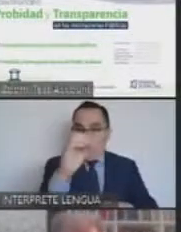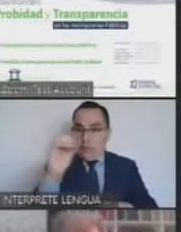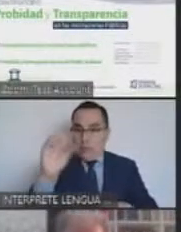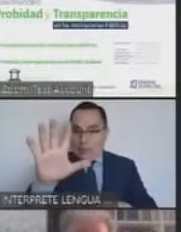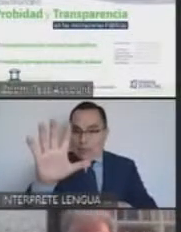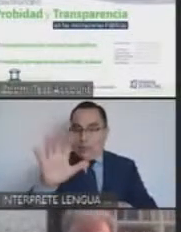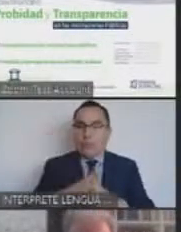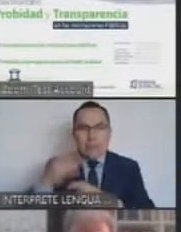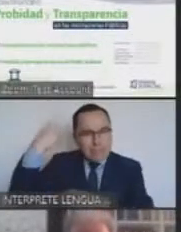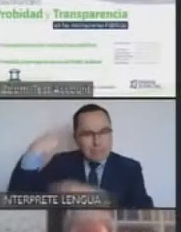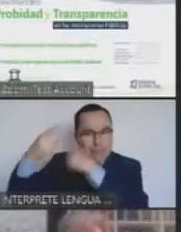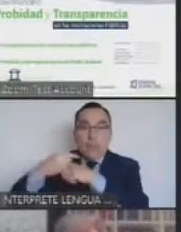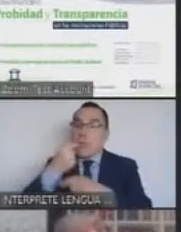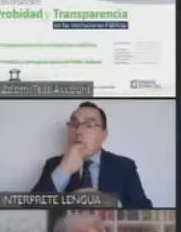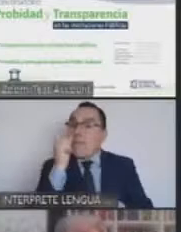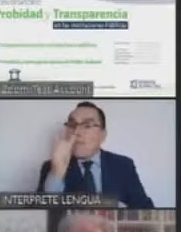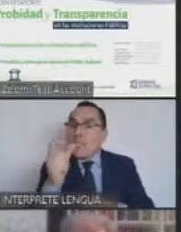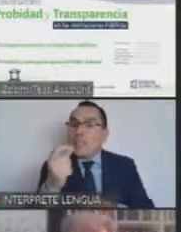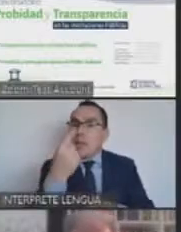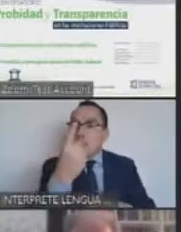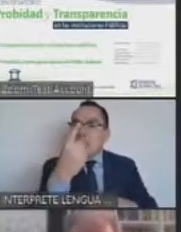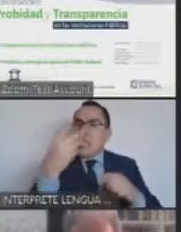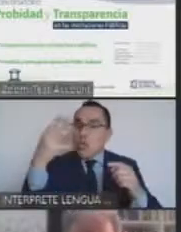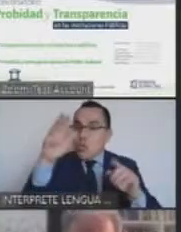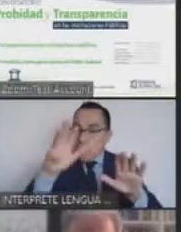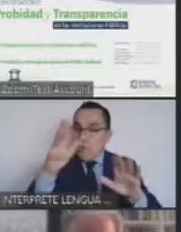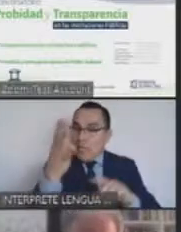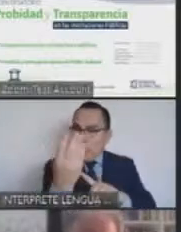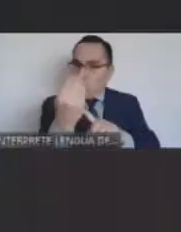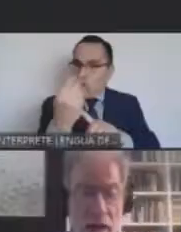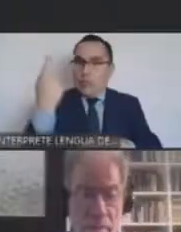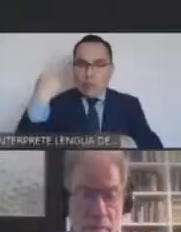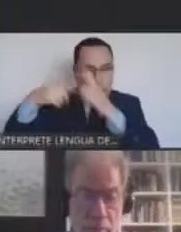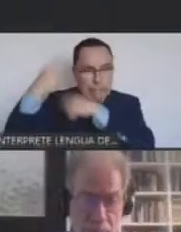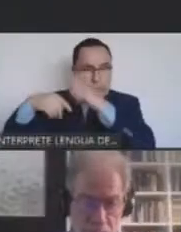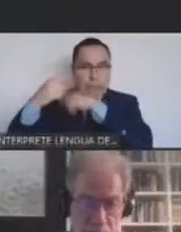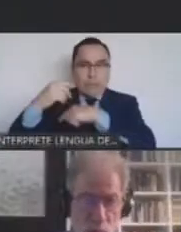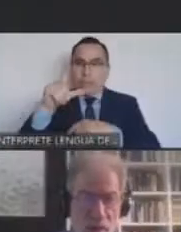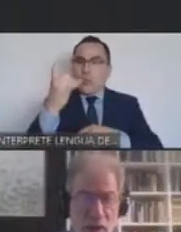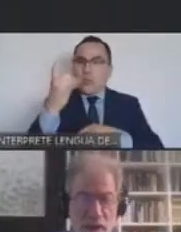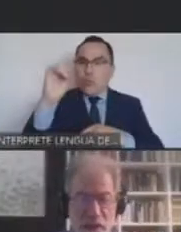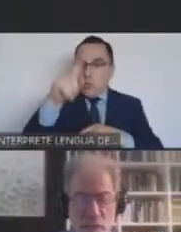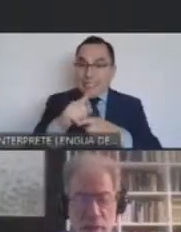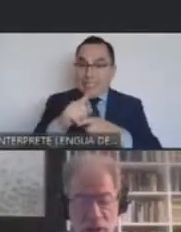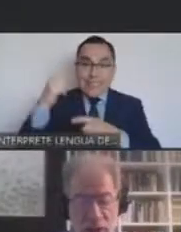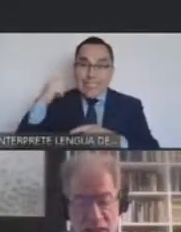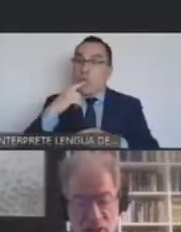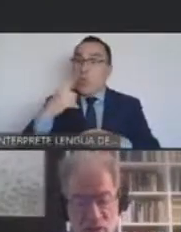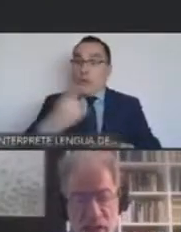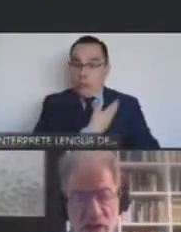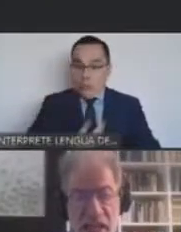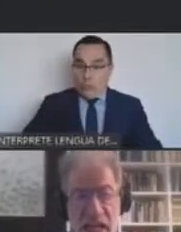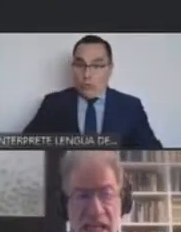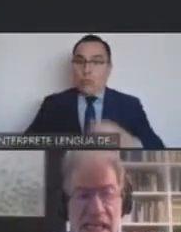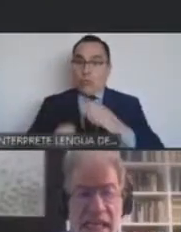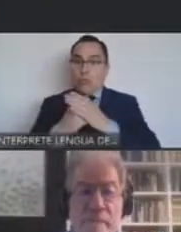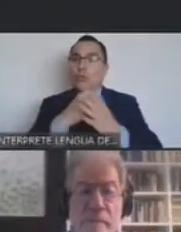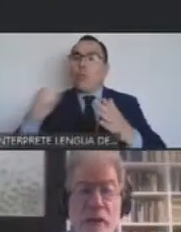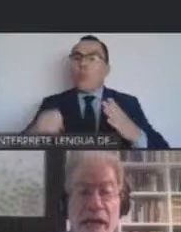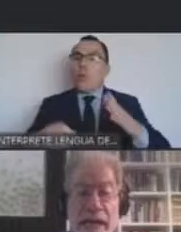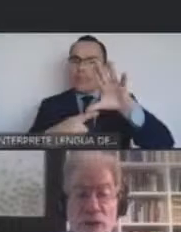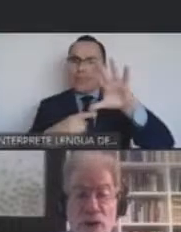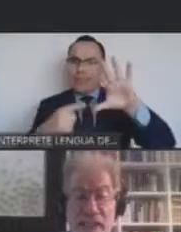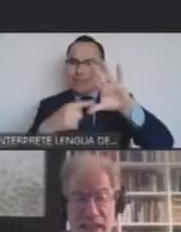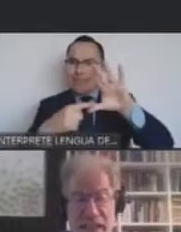famosa frase es de 1914, de Louis Brandeis, que terminó siendo juez de la Corte Suprema de los Estados Unidos. Y ya